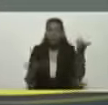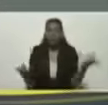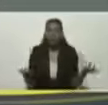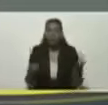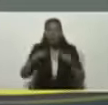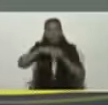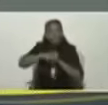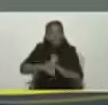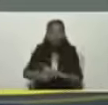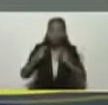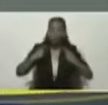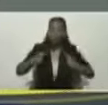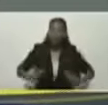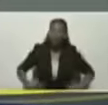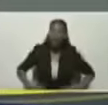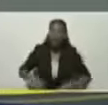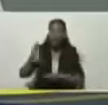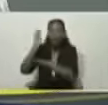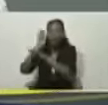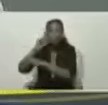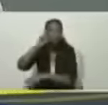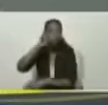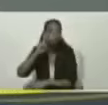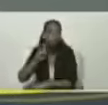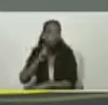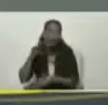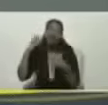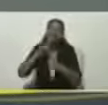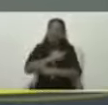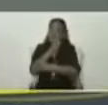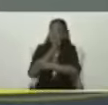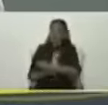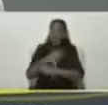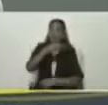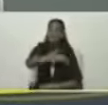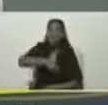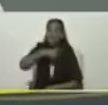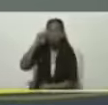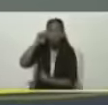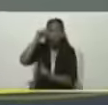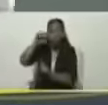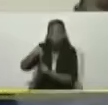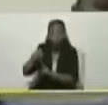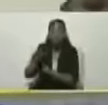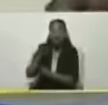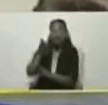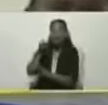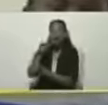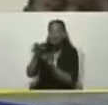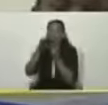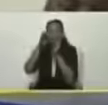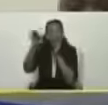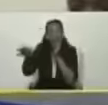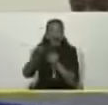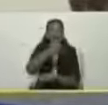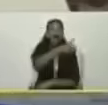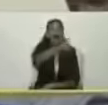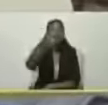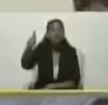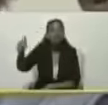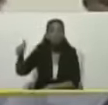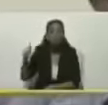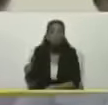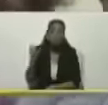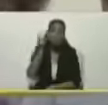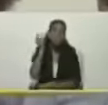Parto humanizado hay que fortalecerlo y debe llegar, porque tiene que llegar